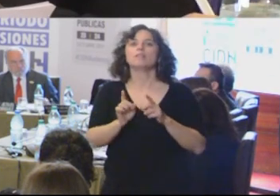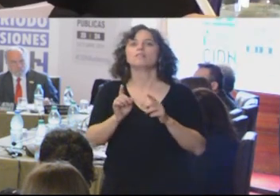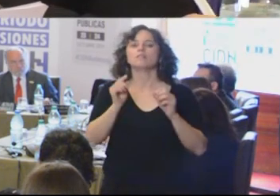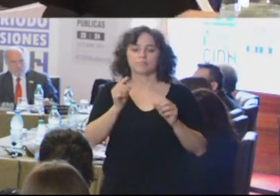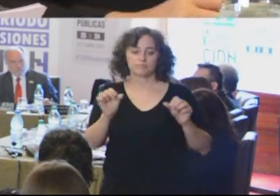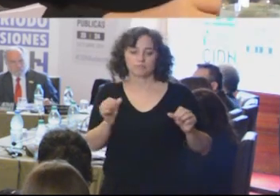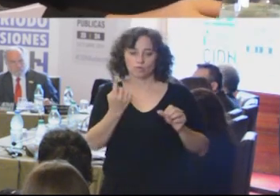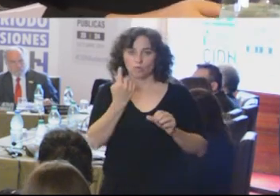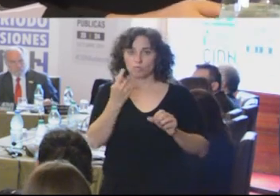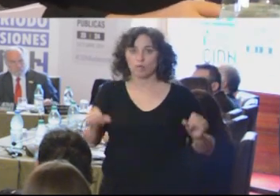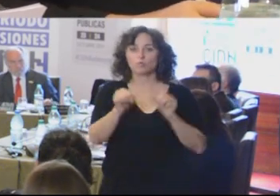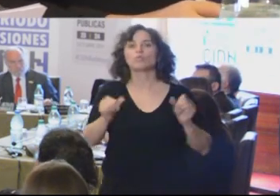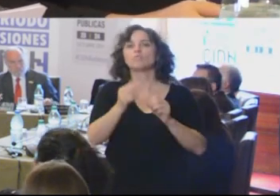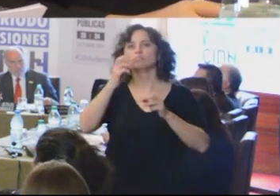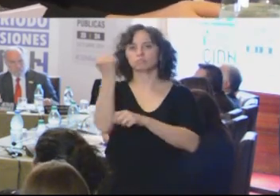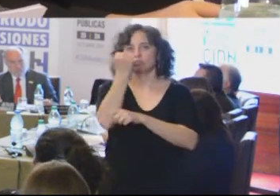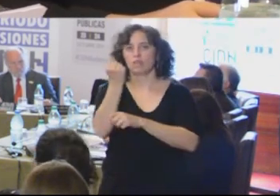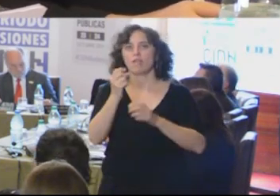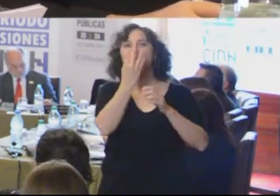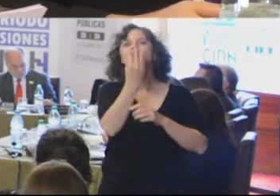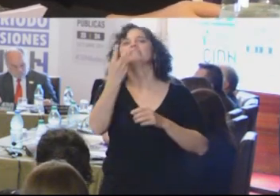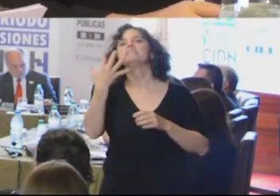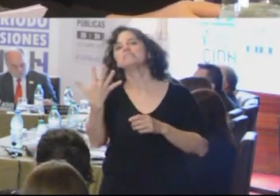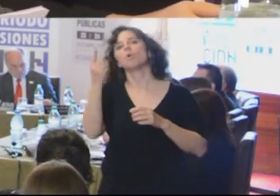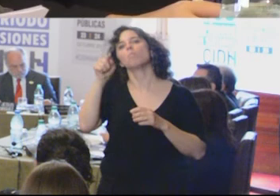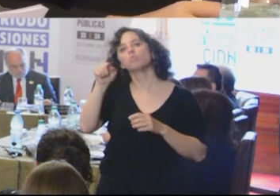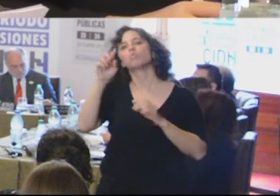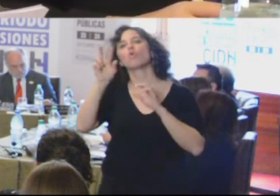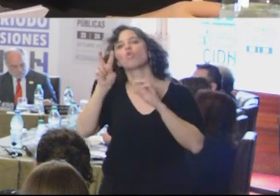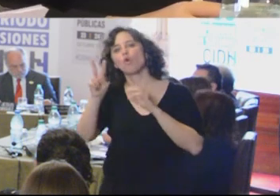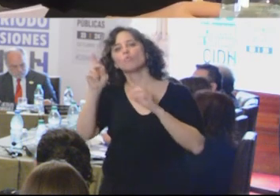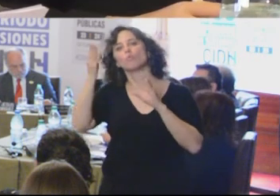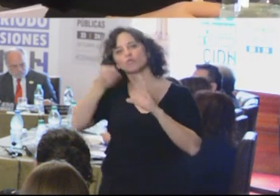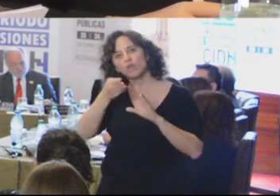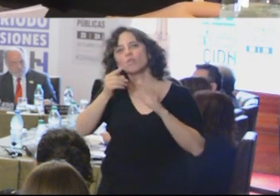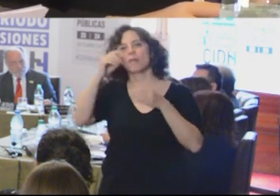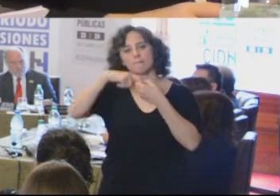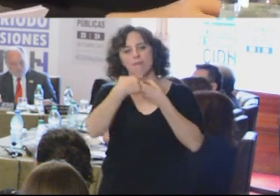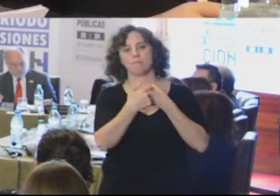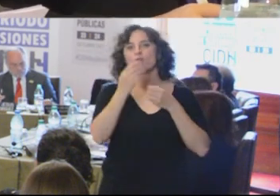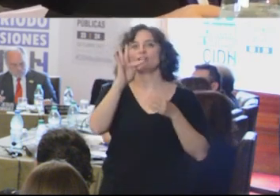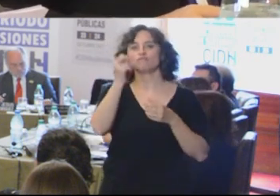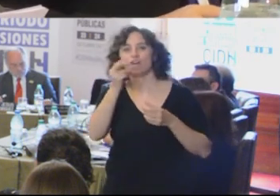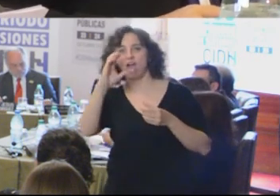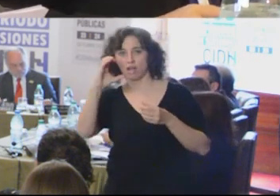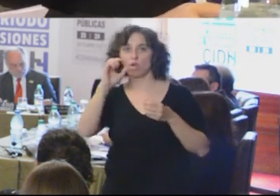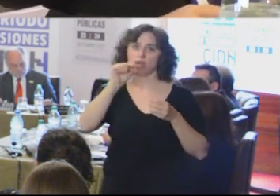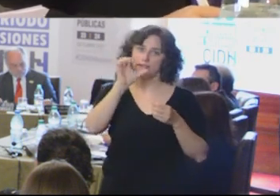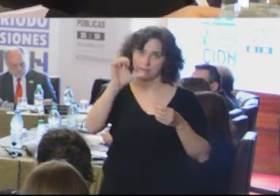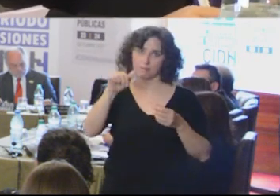relevante es de 45.2 por ciento para miembros de las farc ep y de